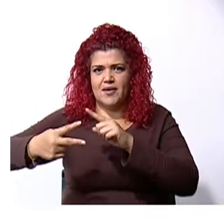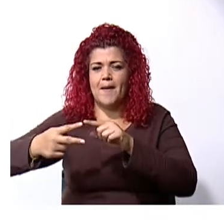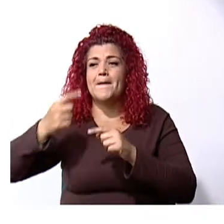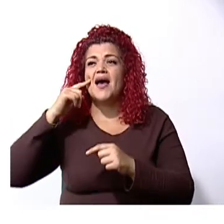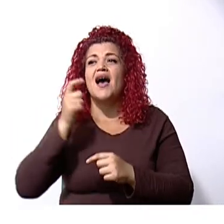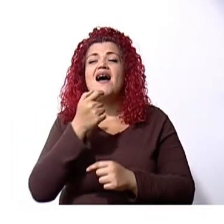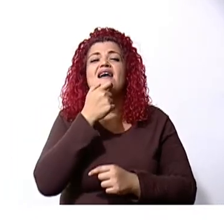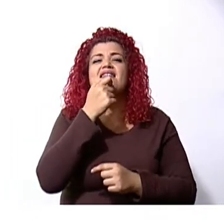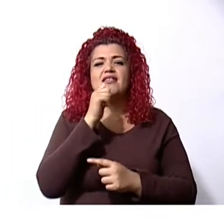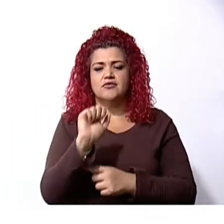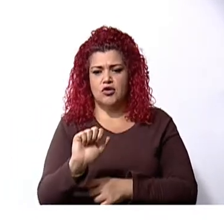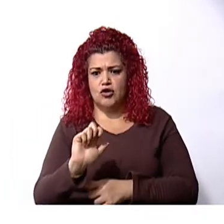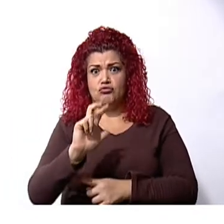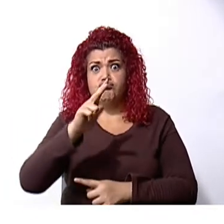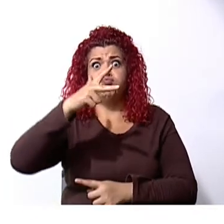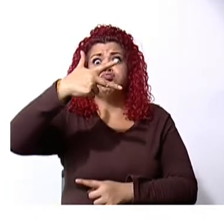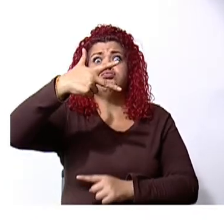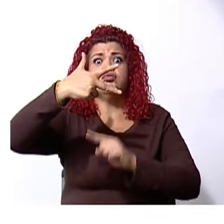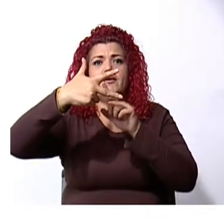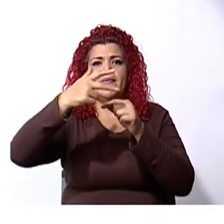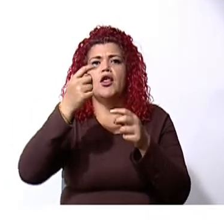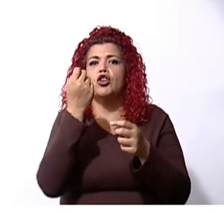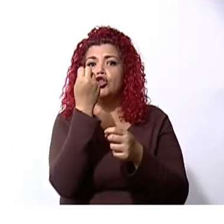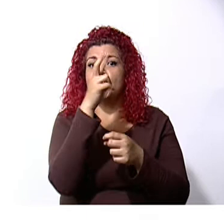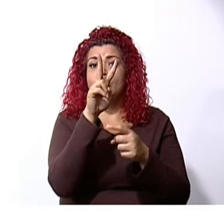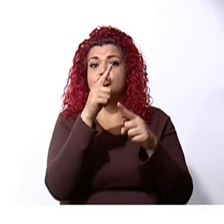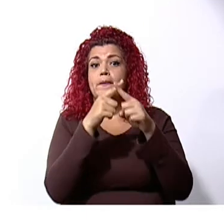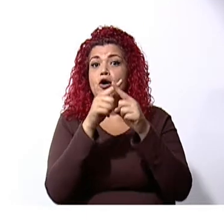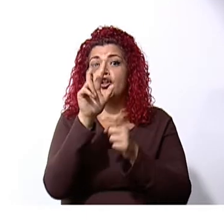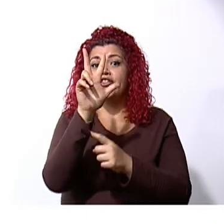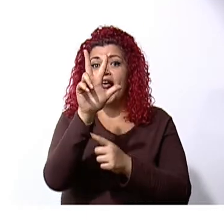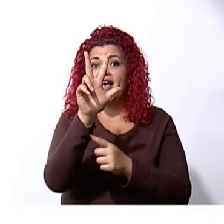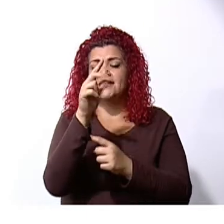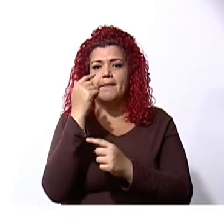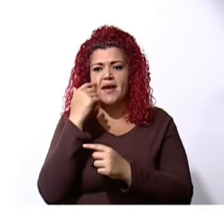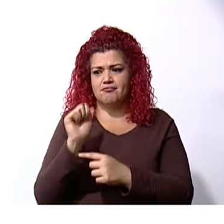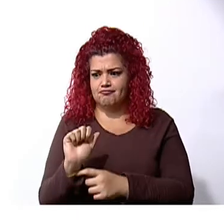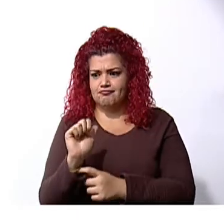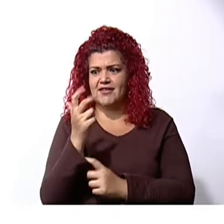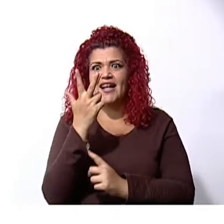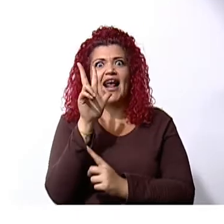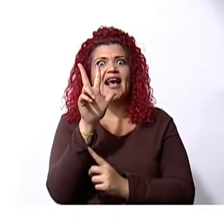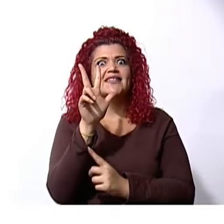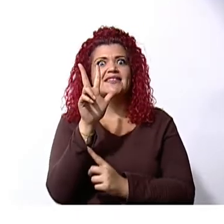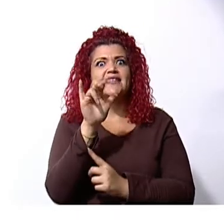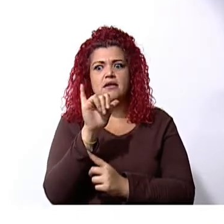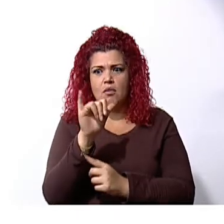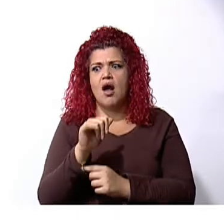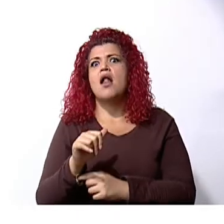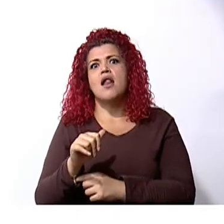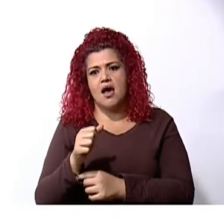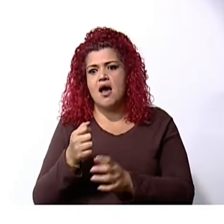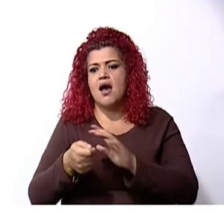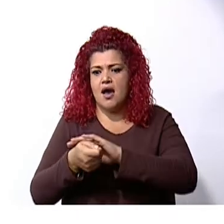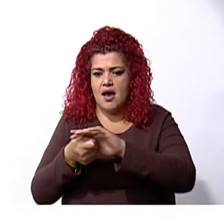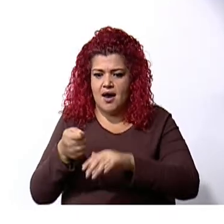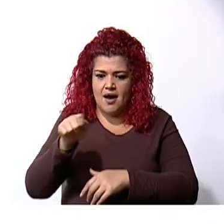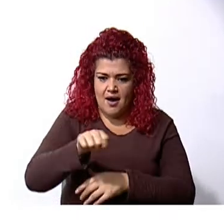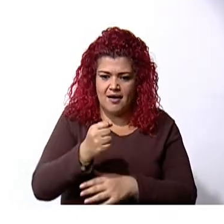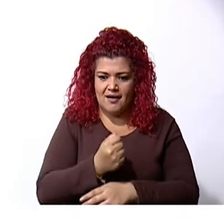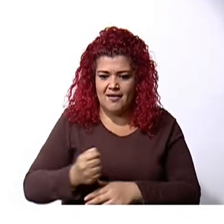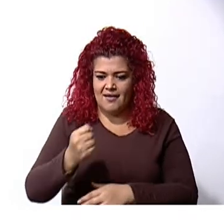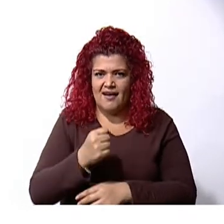de galletas, 12 por 3, triplicamos, y pues también se tiene que triplicar la